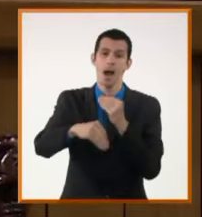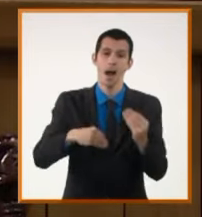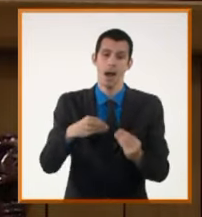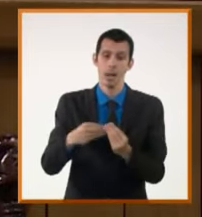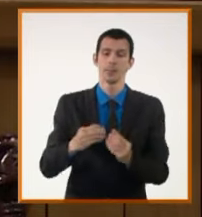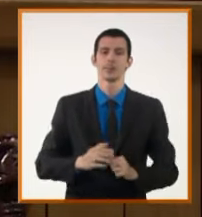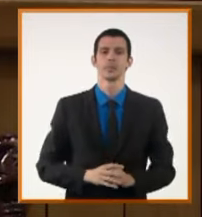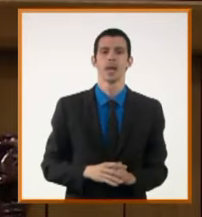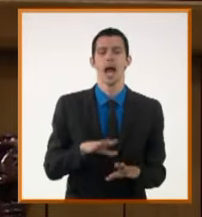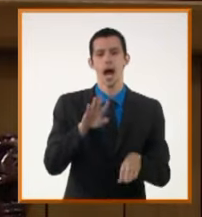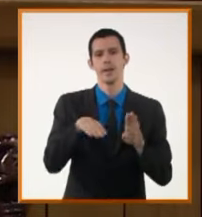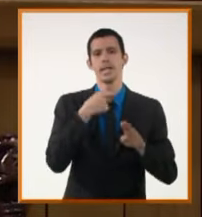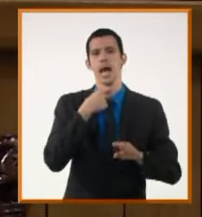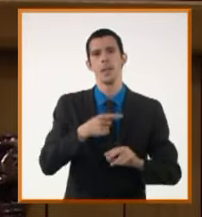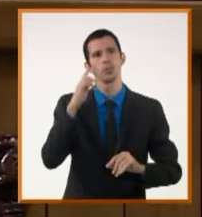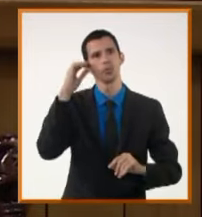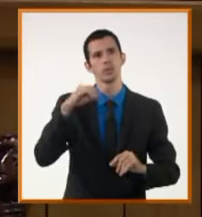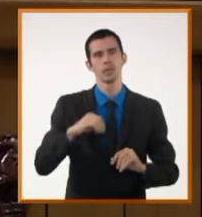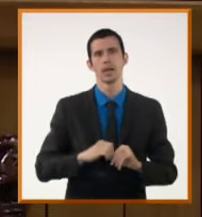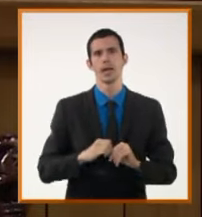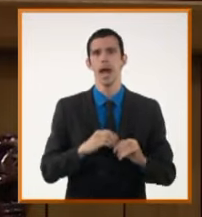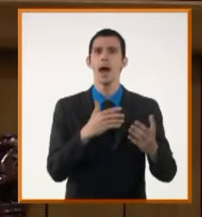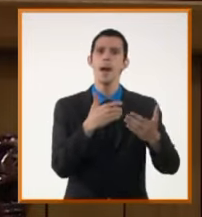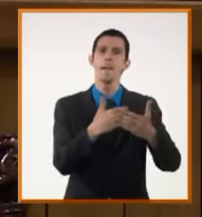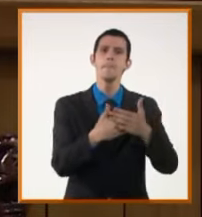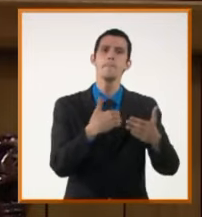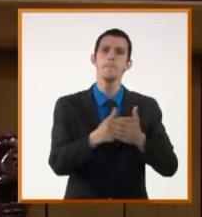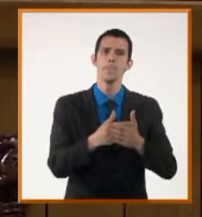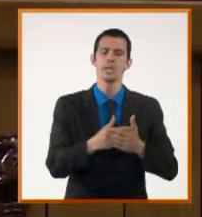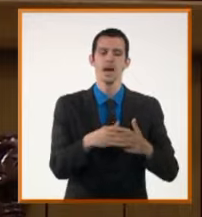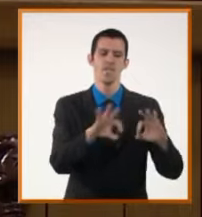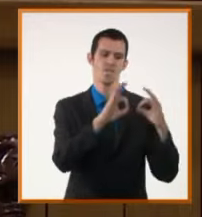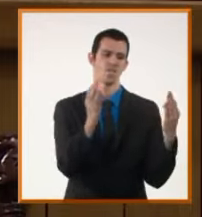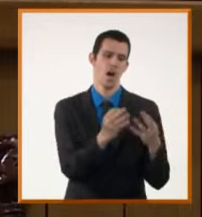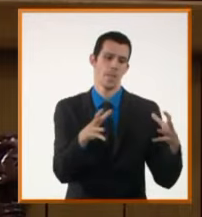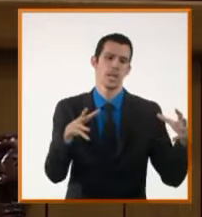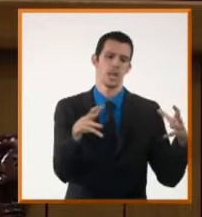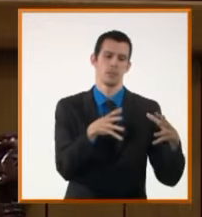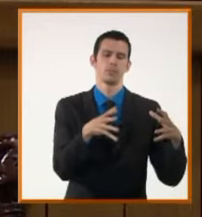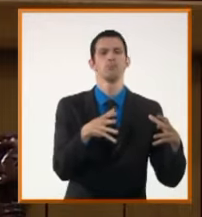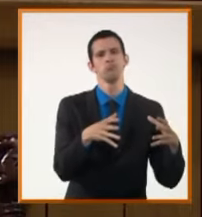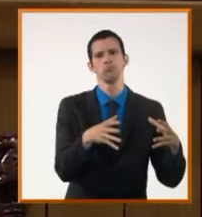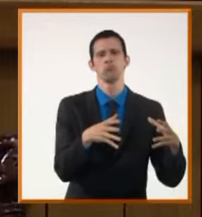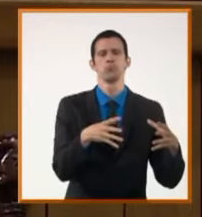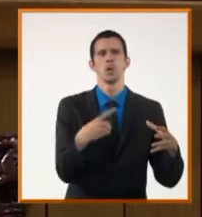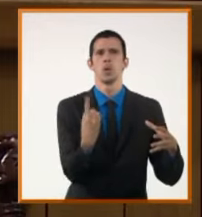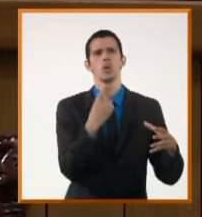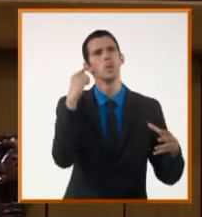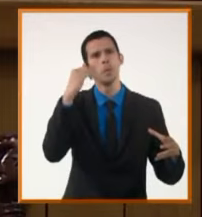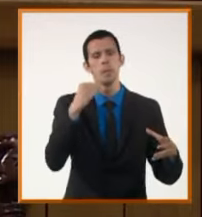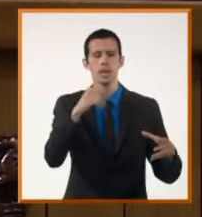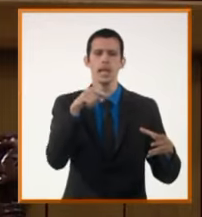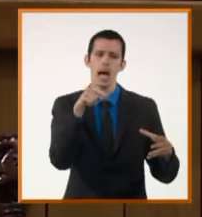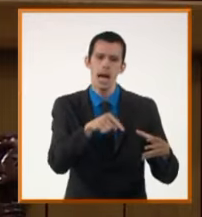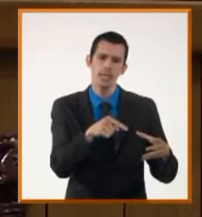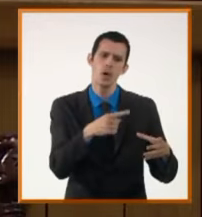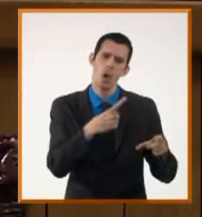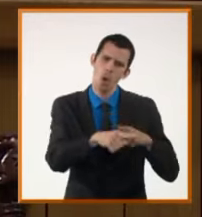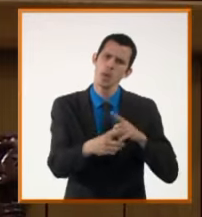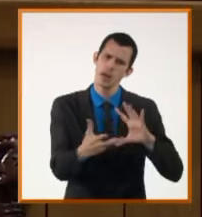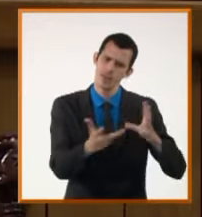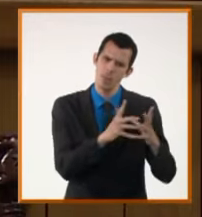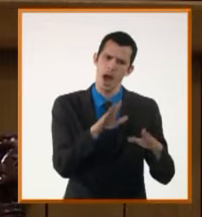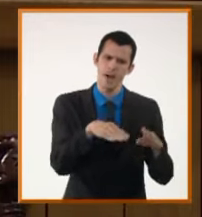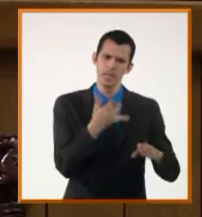justeza o cuando es necesario se pueda aplicar. Y también corregir lo que todavía nos queda a pesar